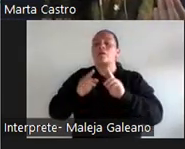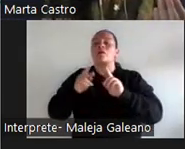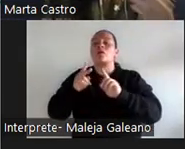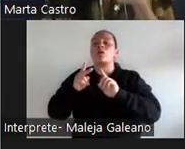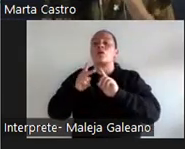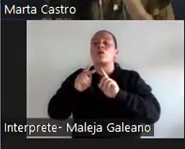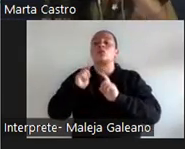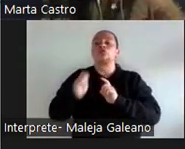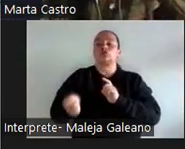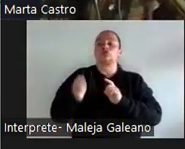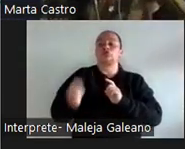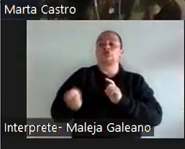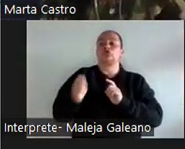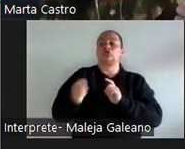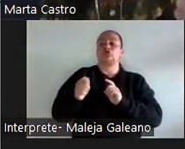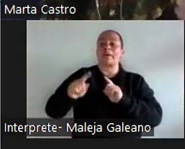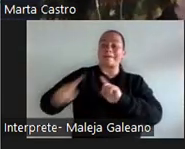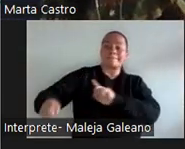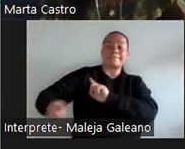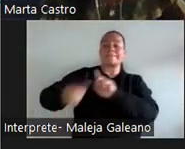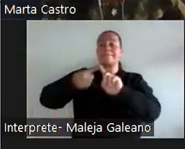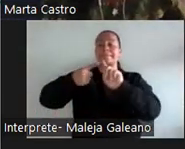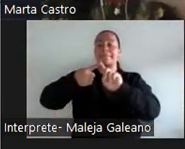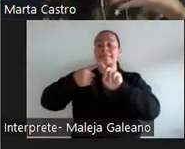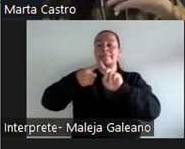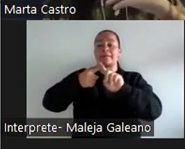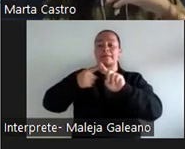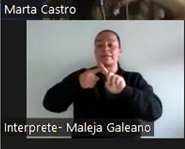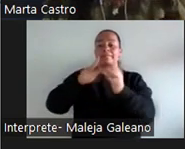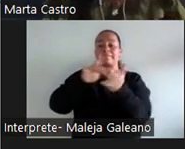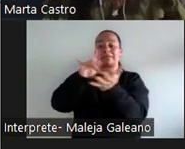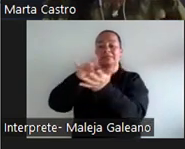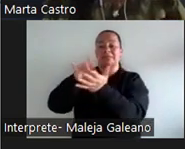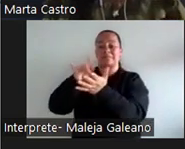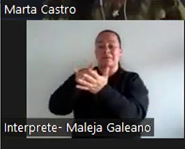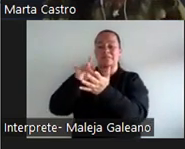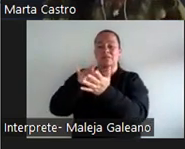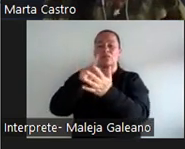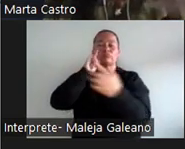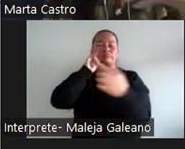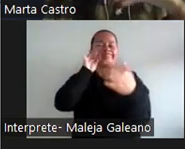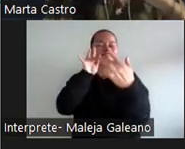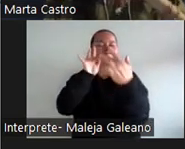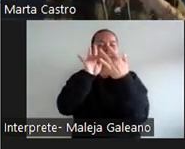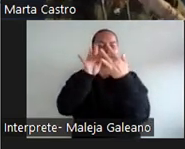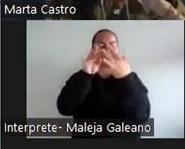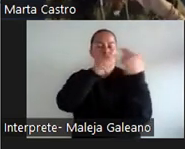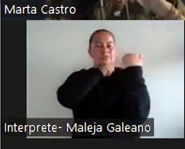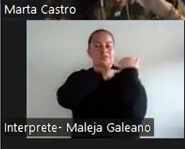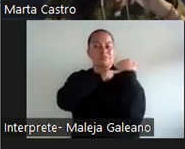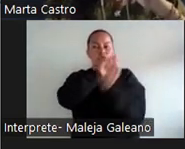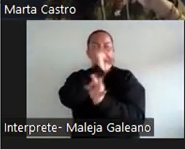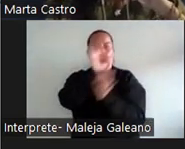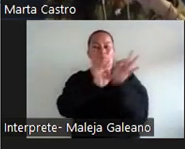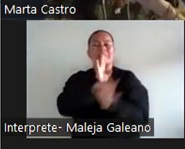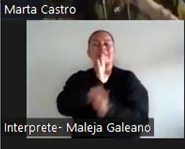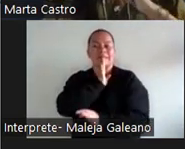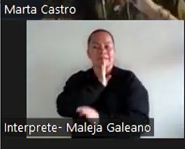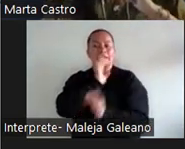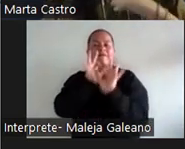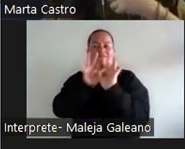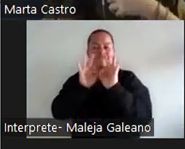corte el primer actor implicado y responsable de este cuidado son las familias